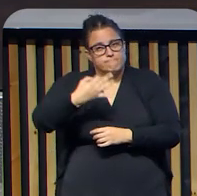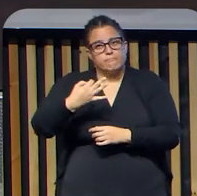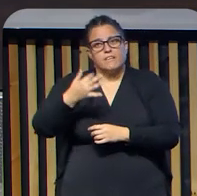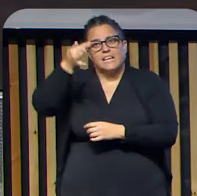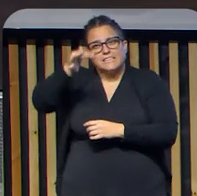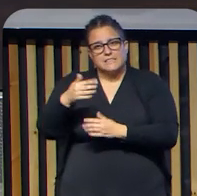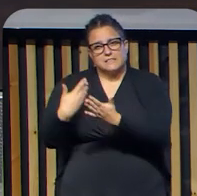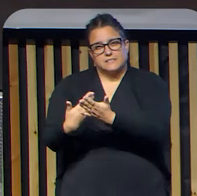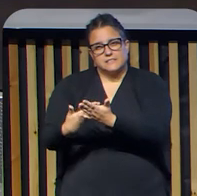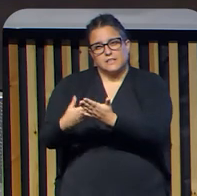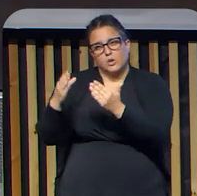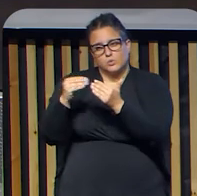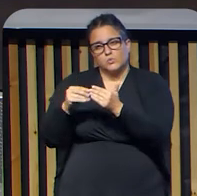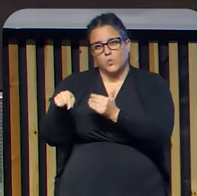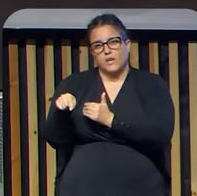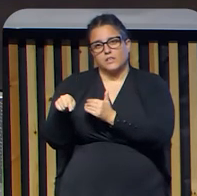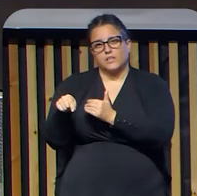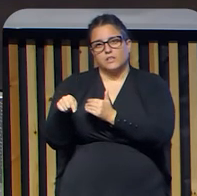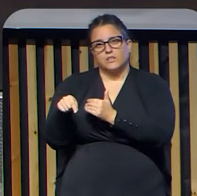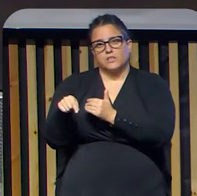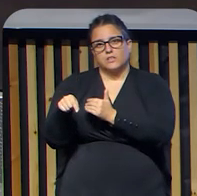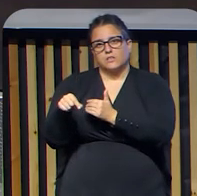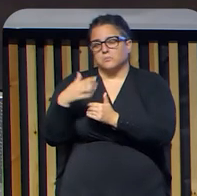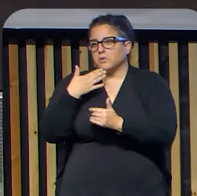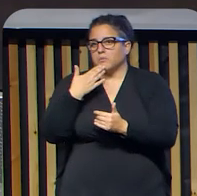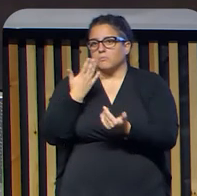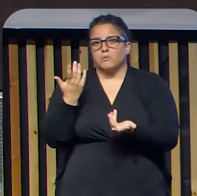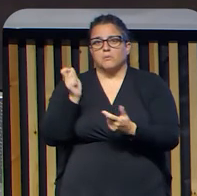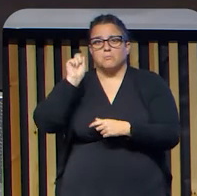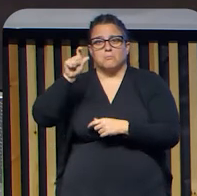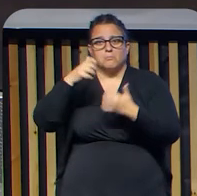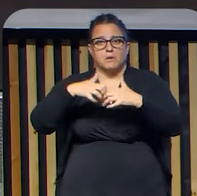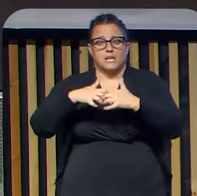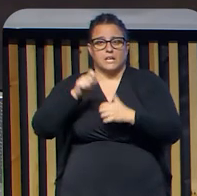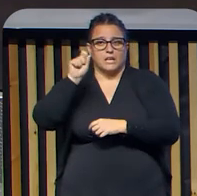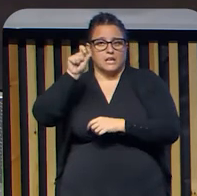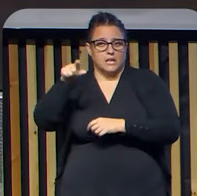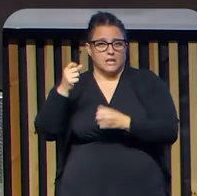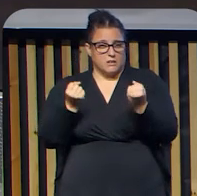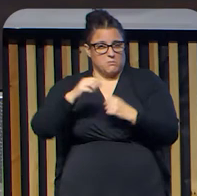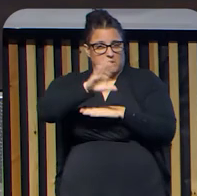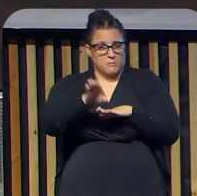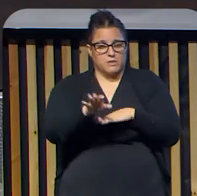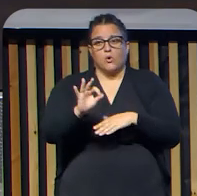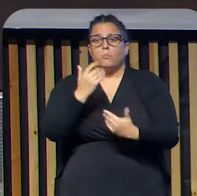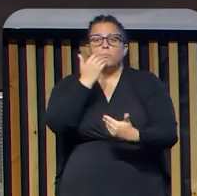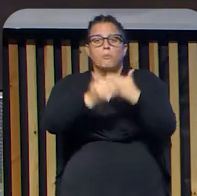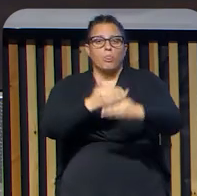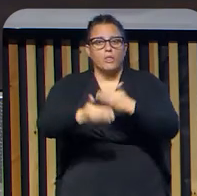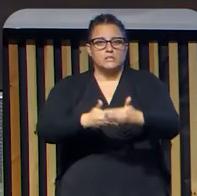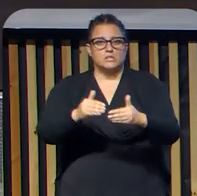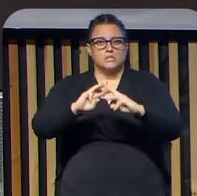procesos en internet etcétera eso para saber que va a funcionar hay que probarlo con la gente con los documentos en la información